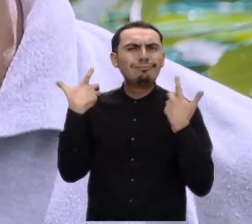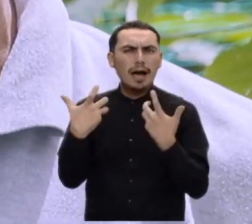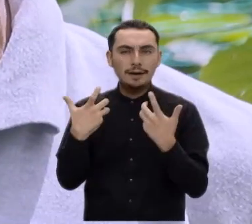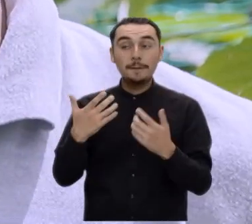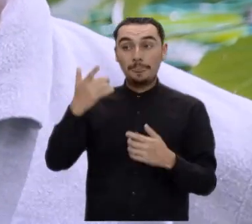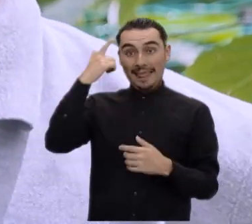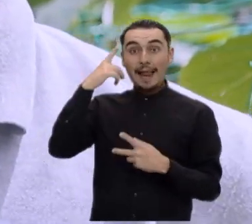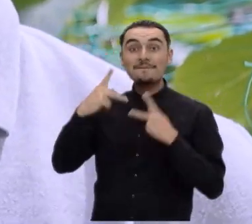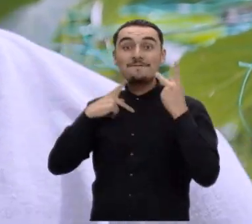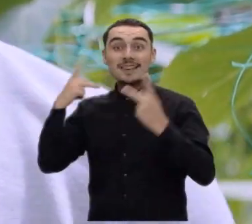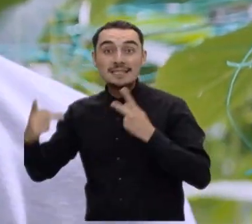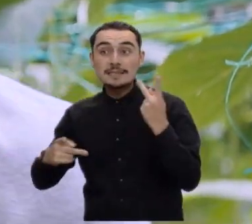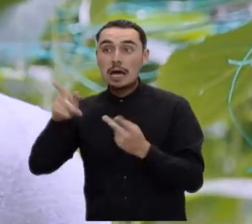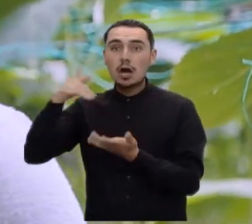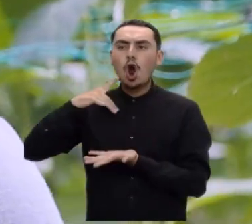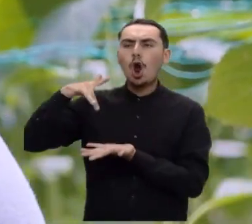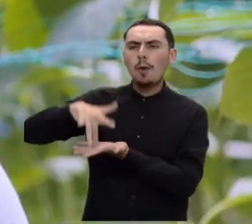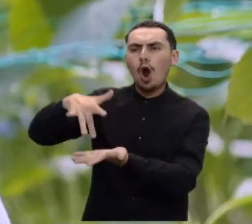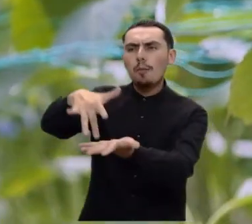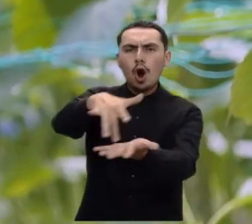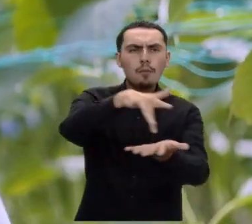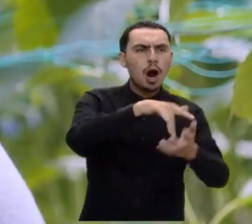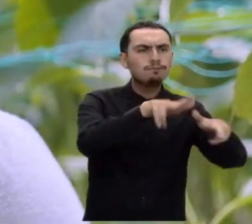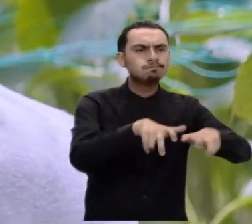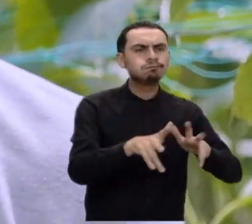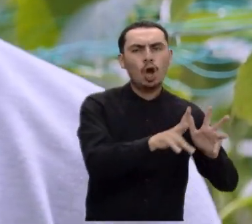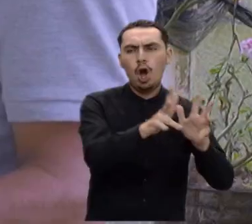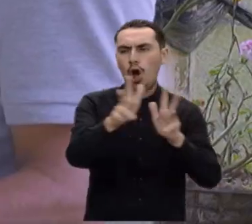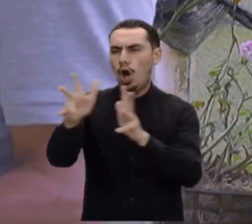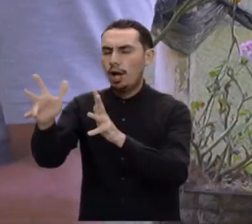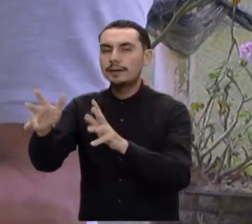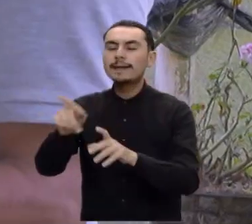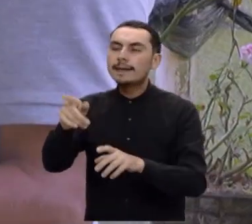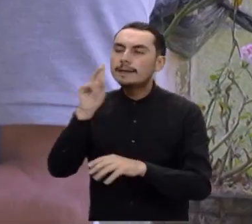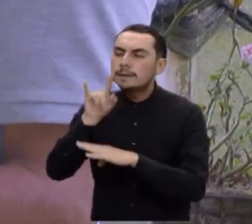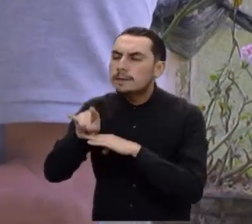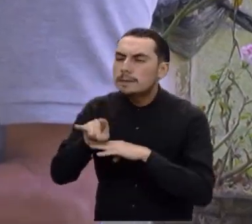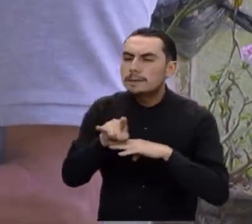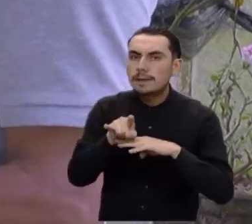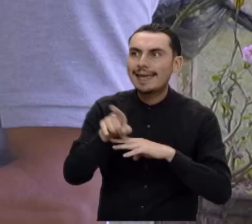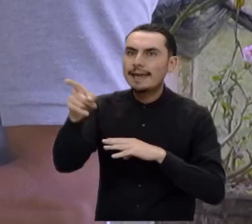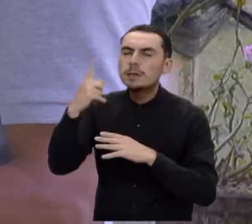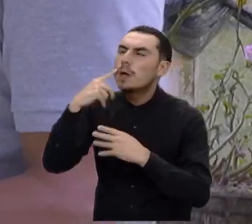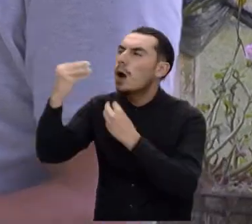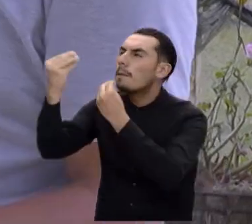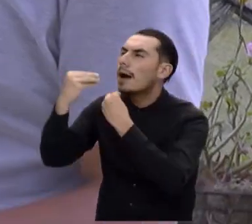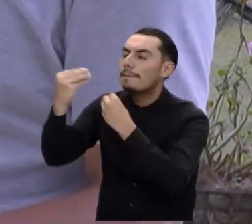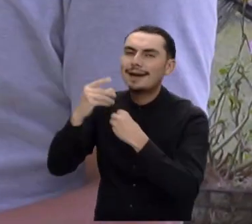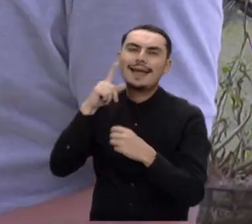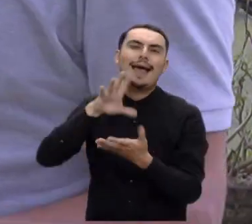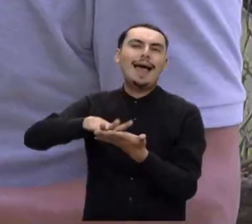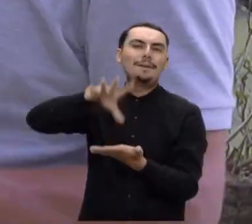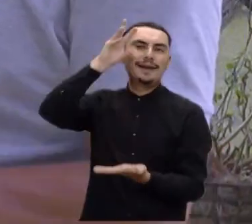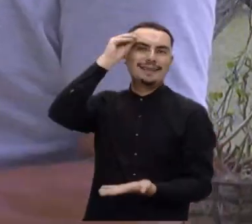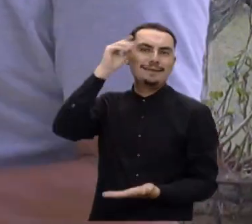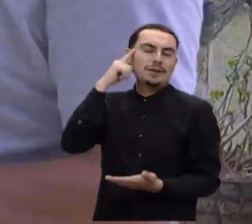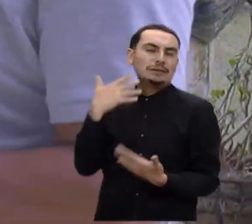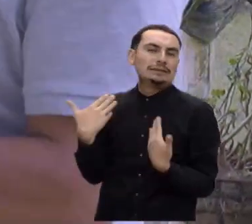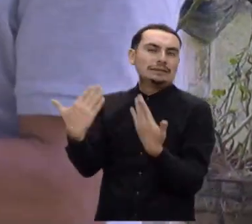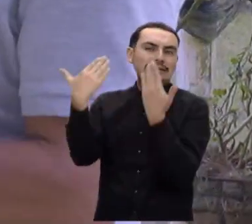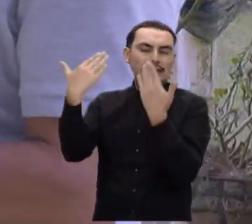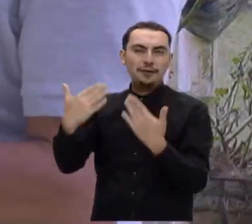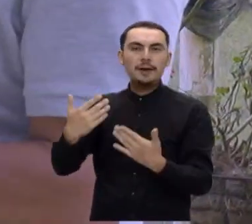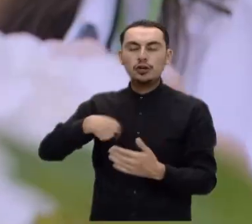también las visitas que ellos hacen a los cultivos, porque de ellos aprendemos mucho, enfocarse uno pues mucho en